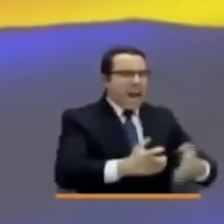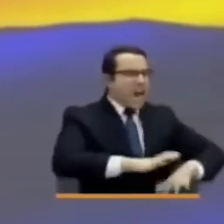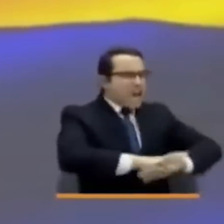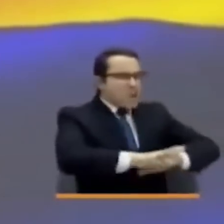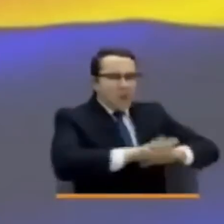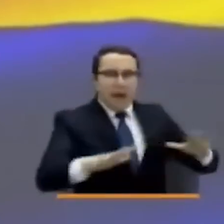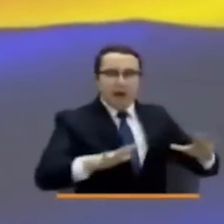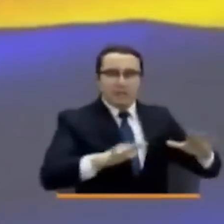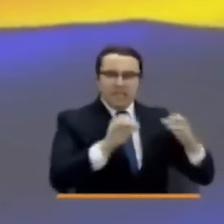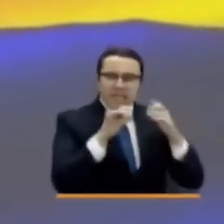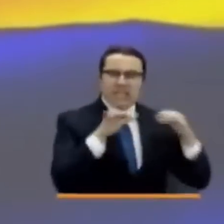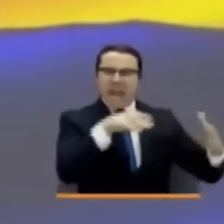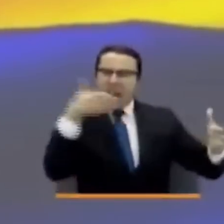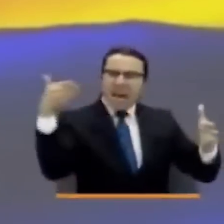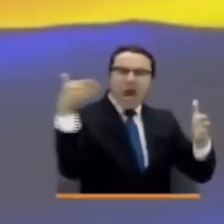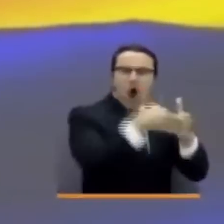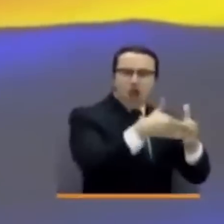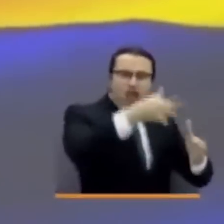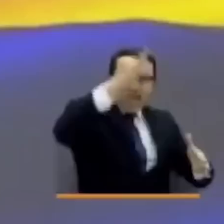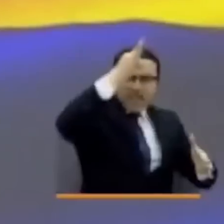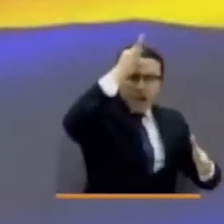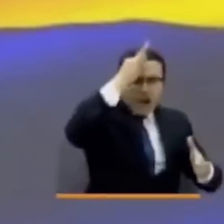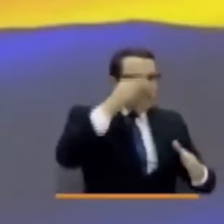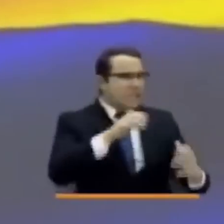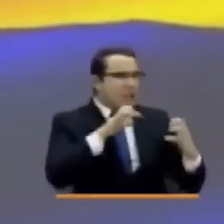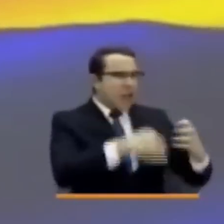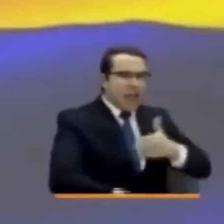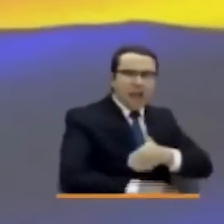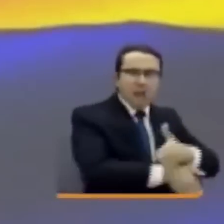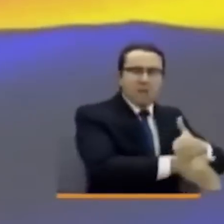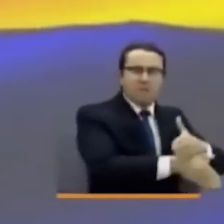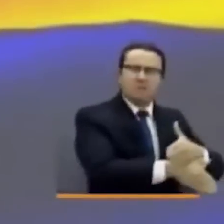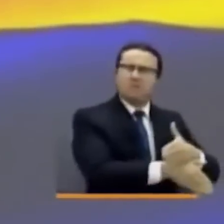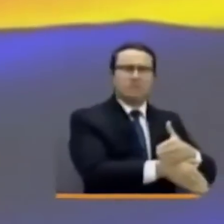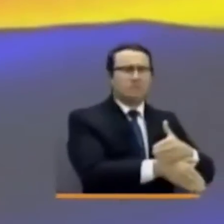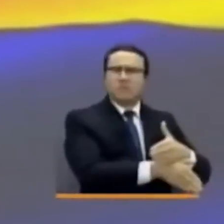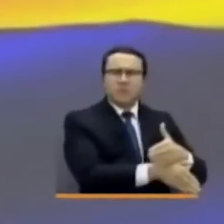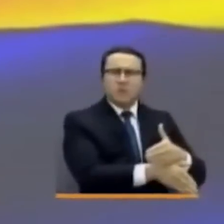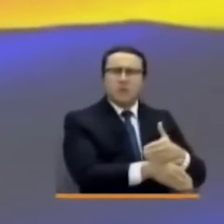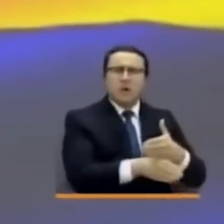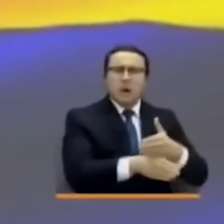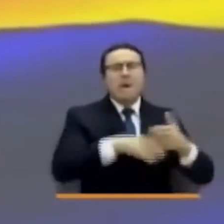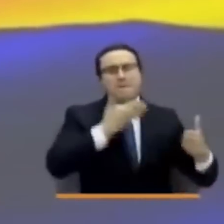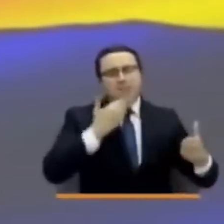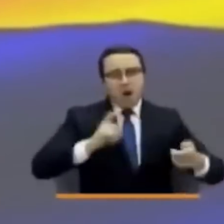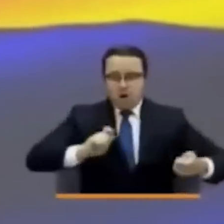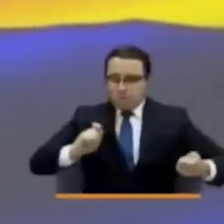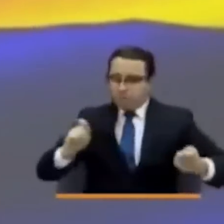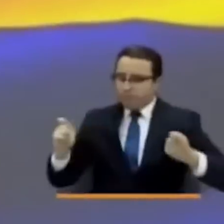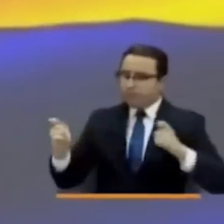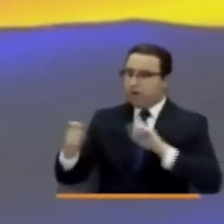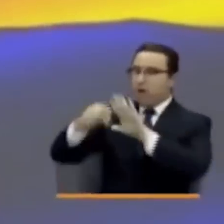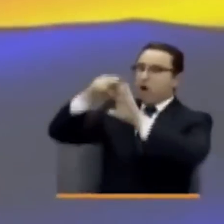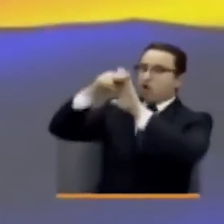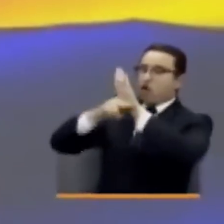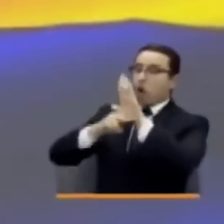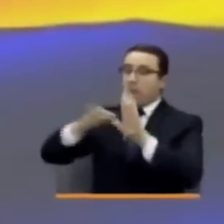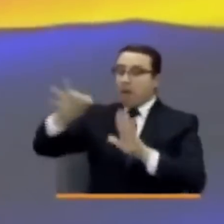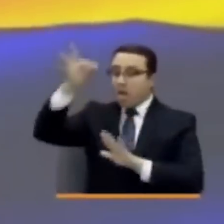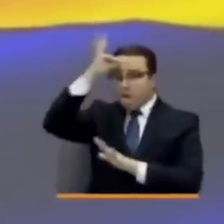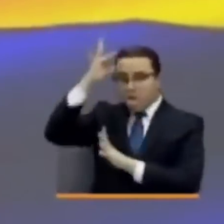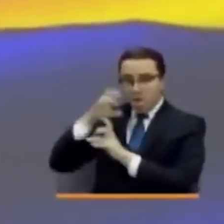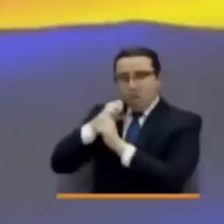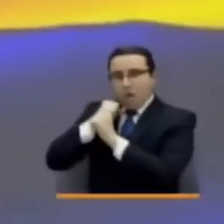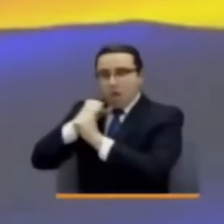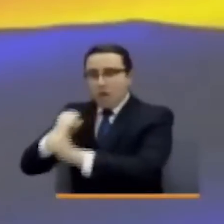llamada la guerra contra las drogas, por una política de prevención fuerte del consumo en